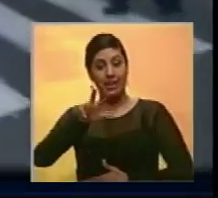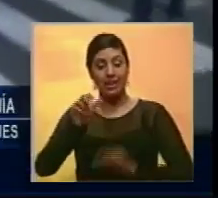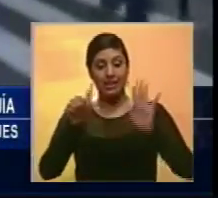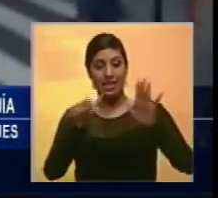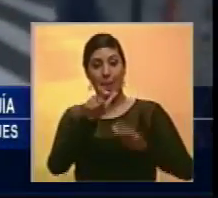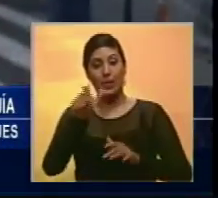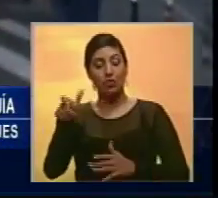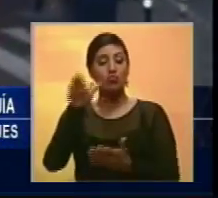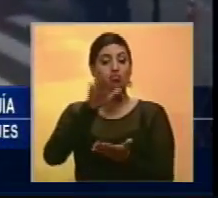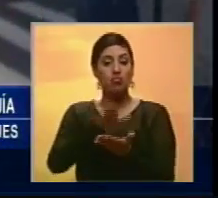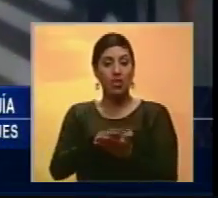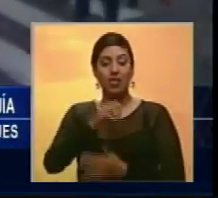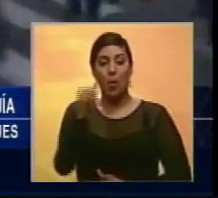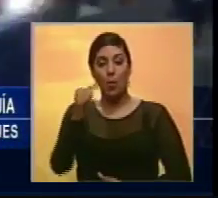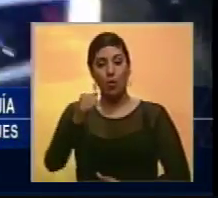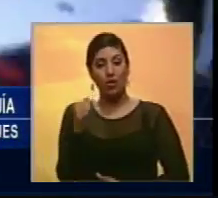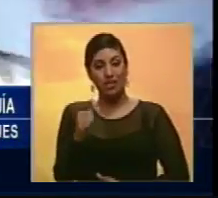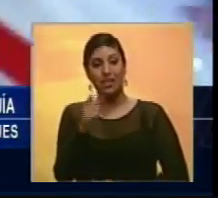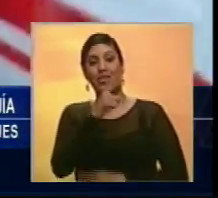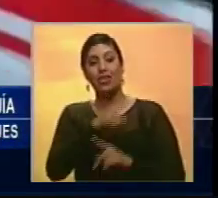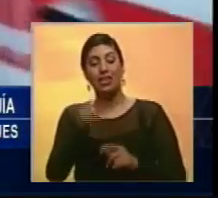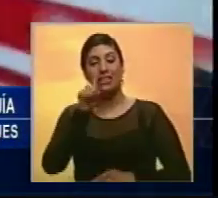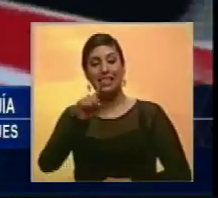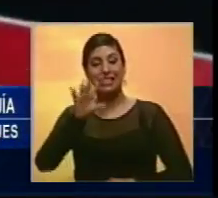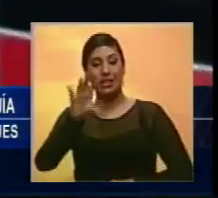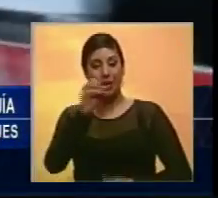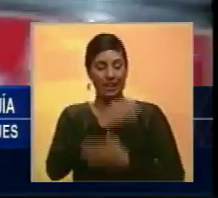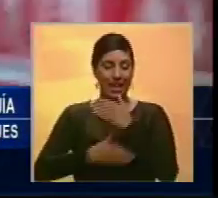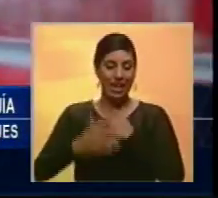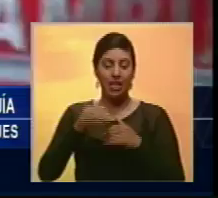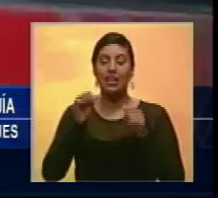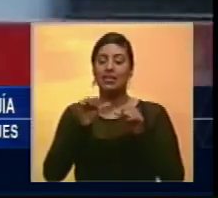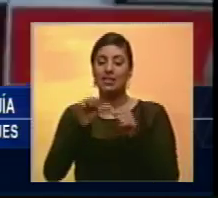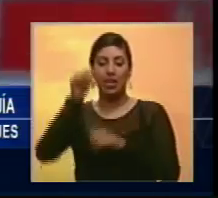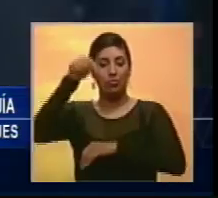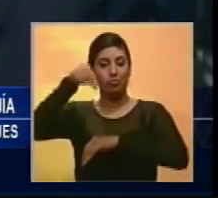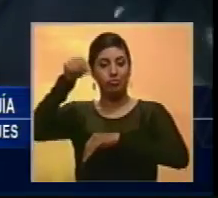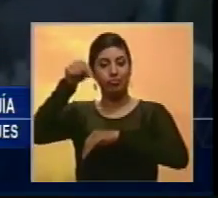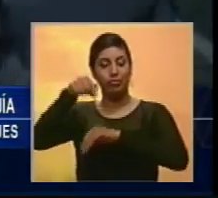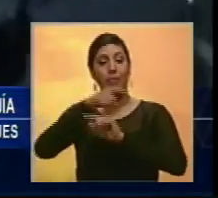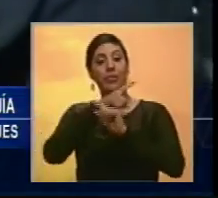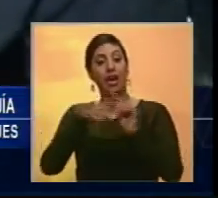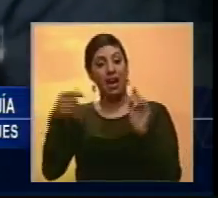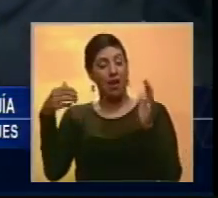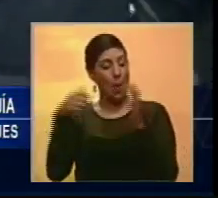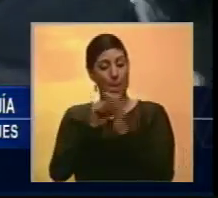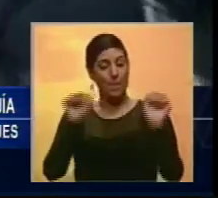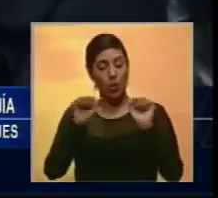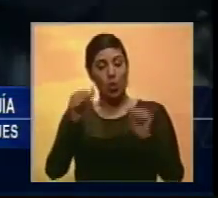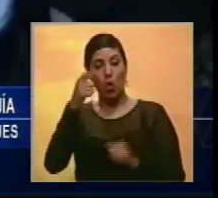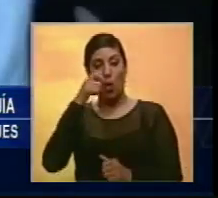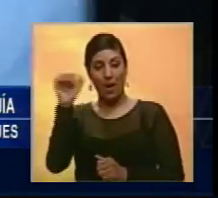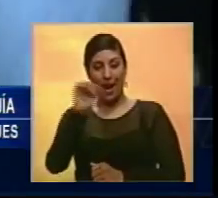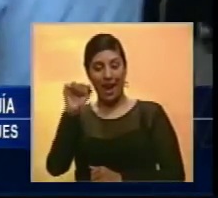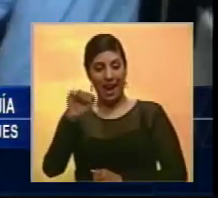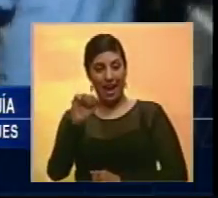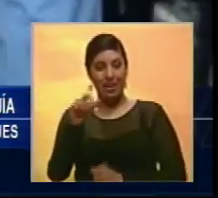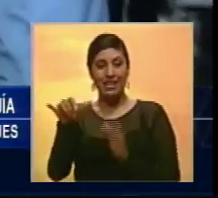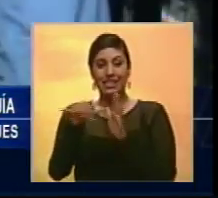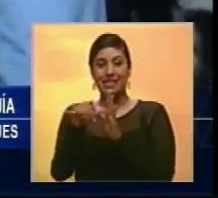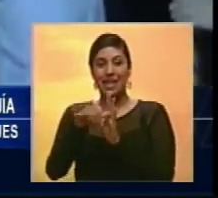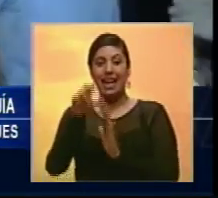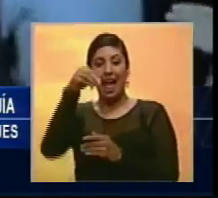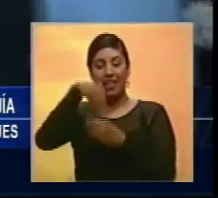de las víctimas mortales son policías y hay 150 heridos que continúan hospitalizados. El ataque se produjo cuando un coche bomba con cerca